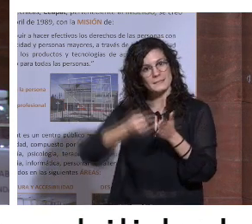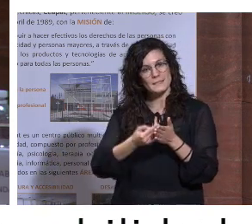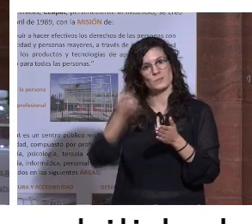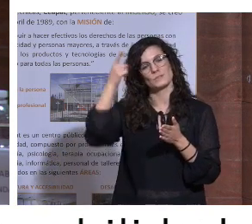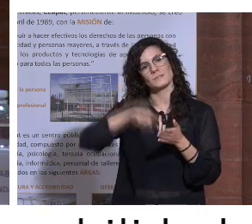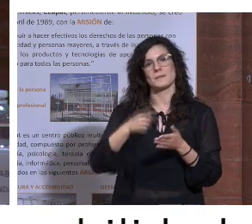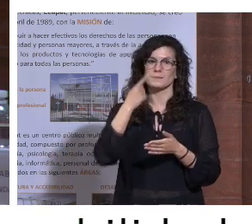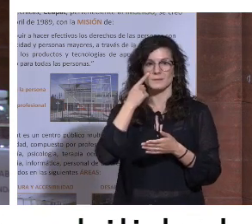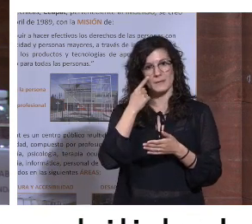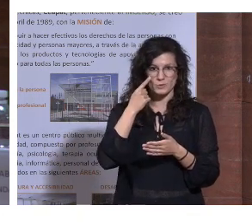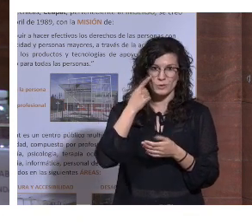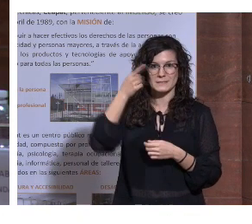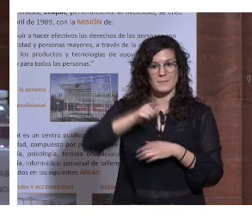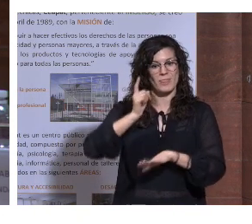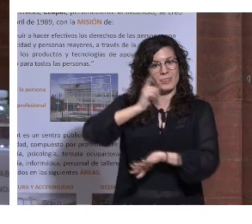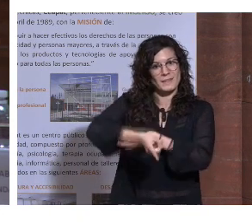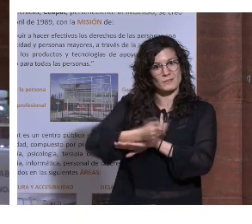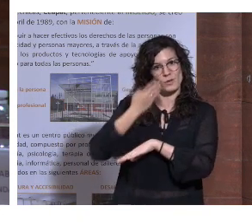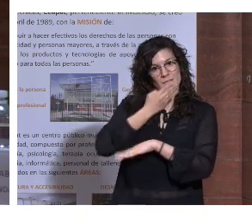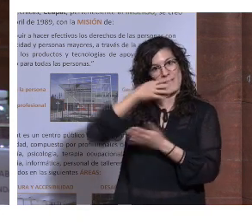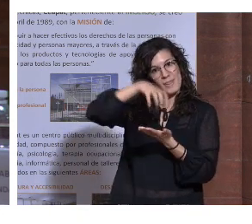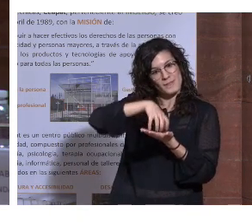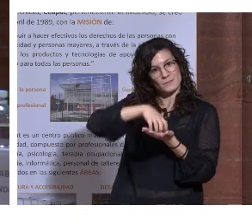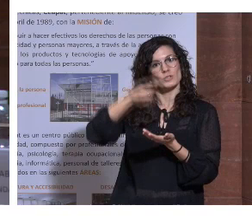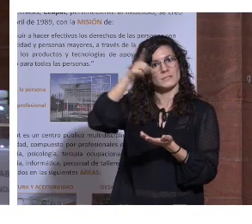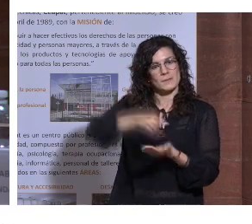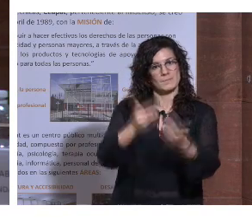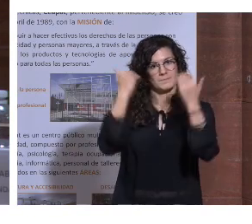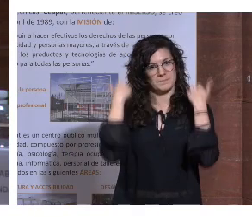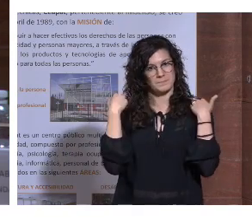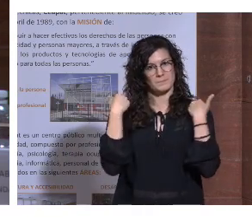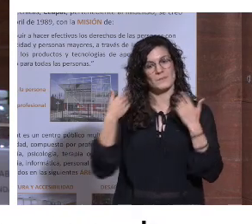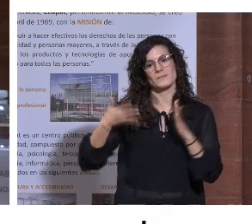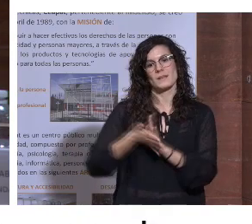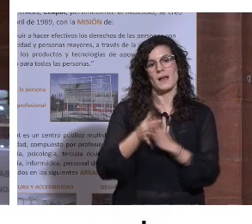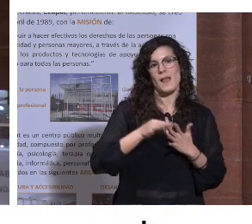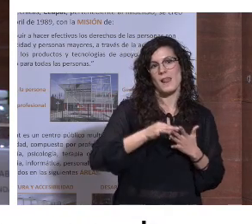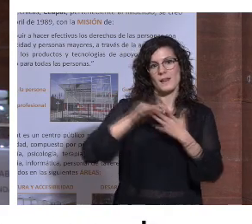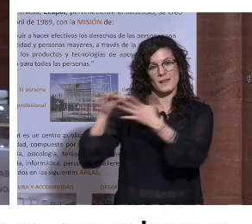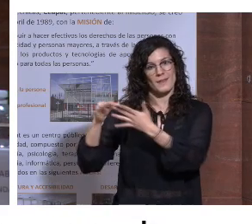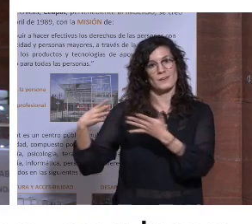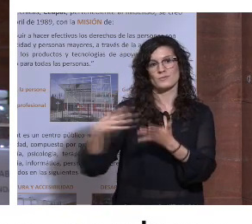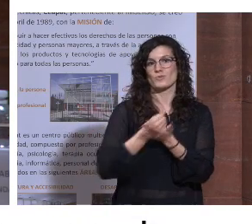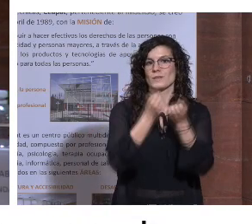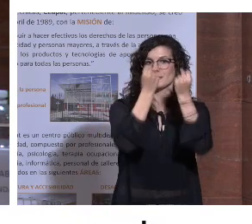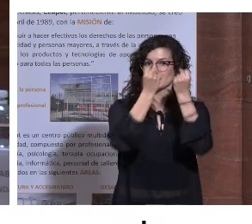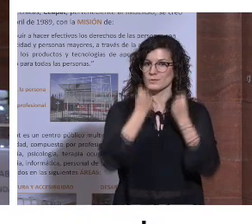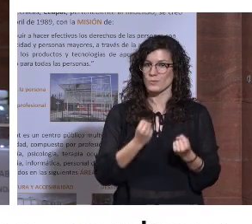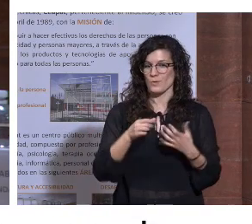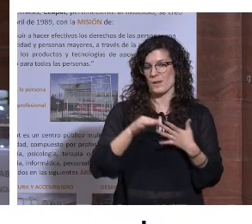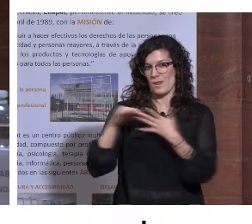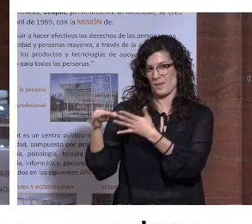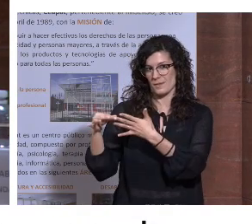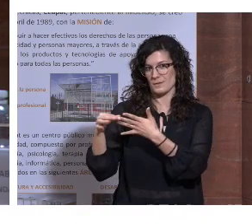los inspectores y son los directores de los centros. Es el liderazgo desde todas las instituciones.